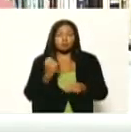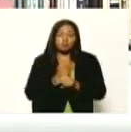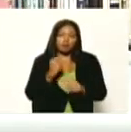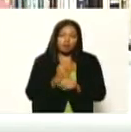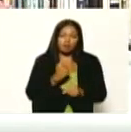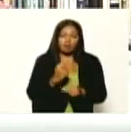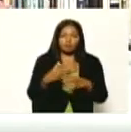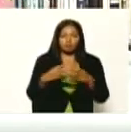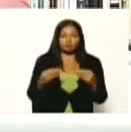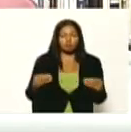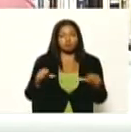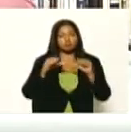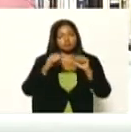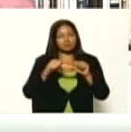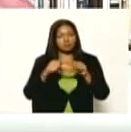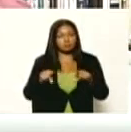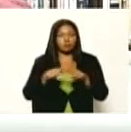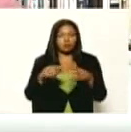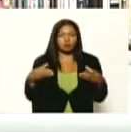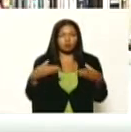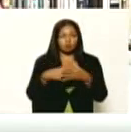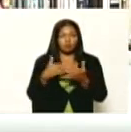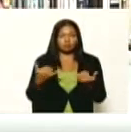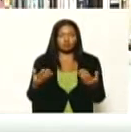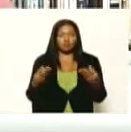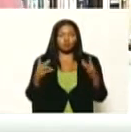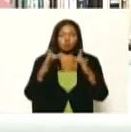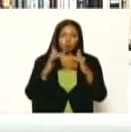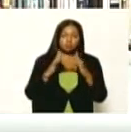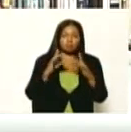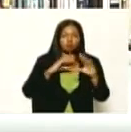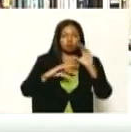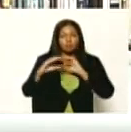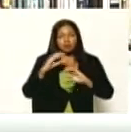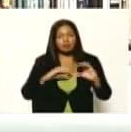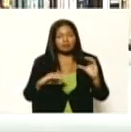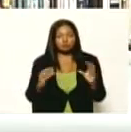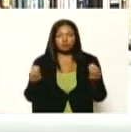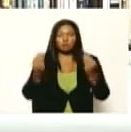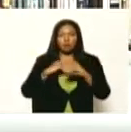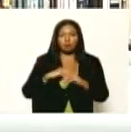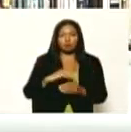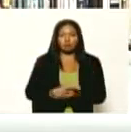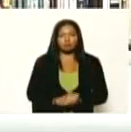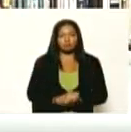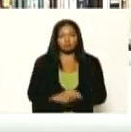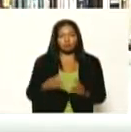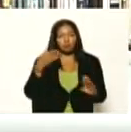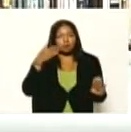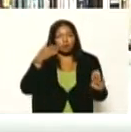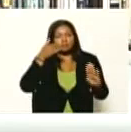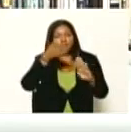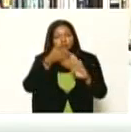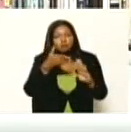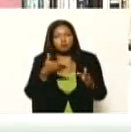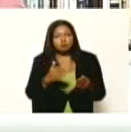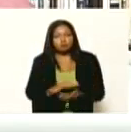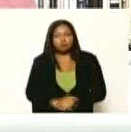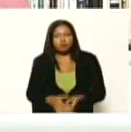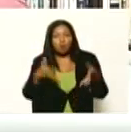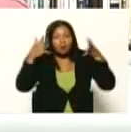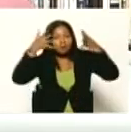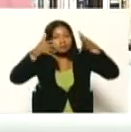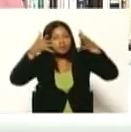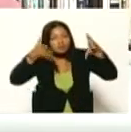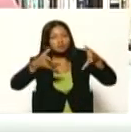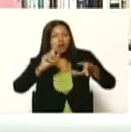trabajando permanentemente en reunión, contactos, comunicación, consulta, orientaciones. A veces